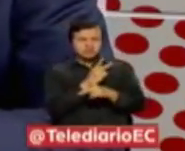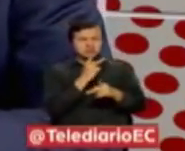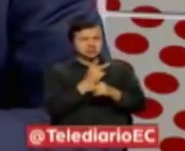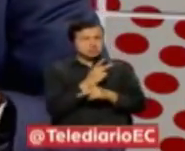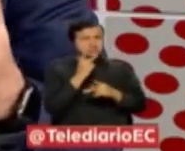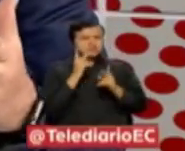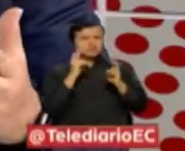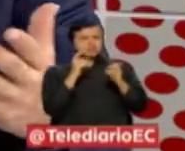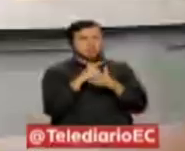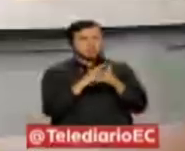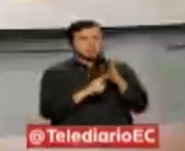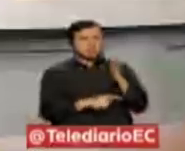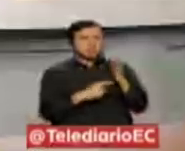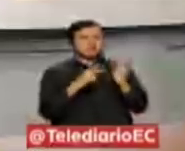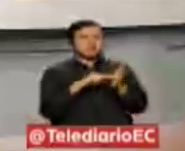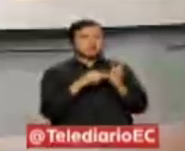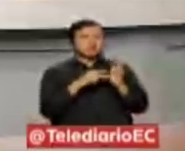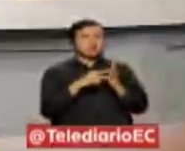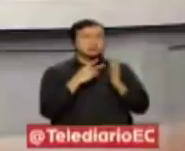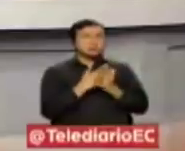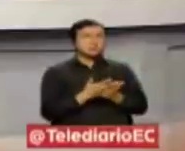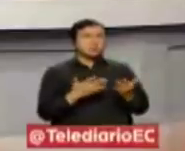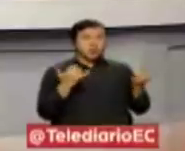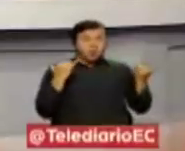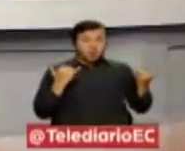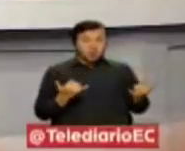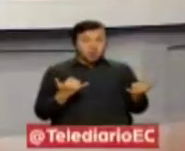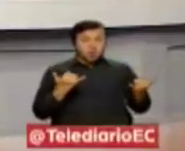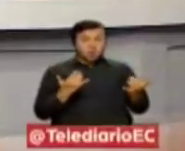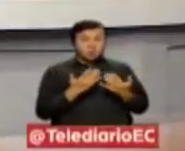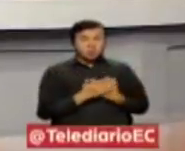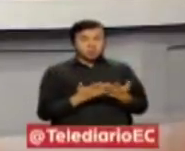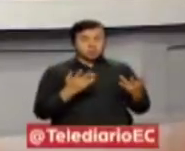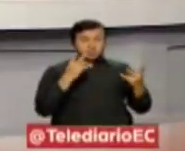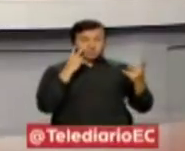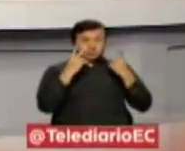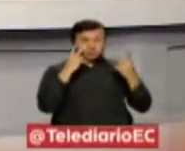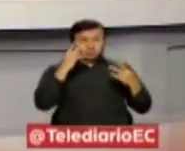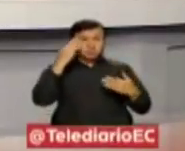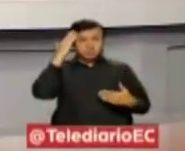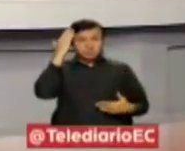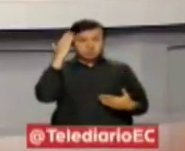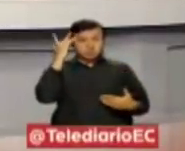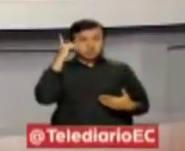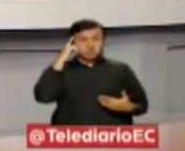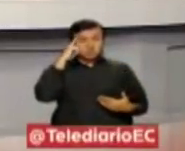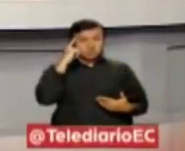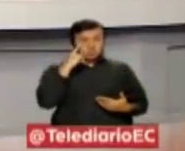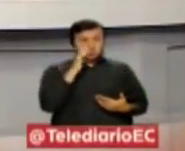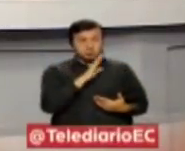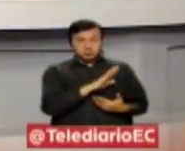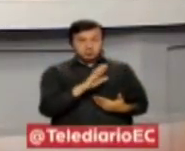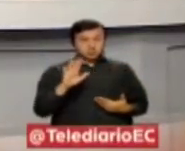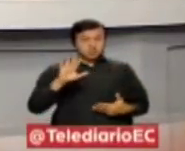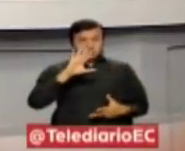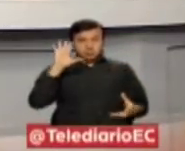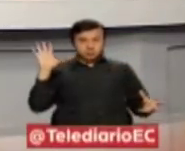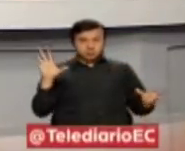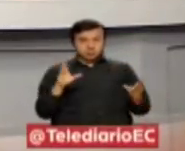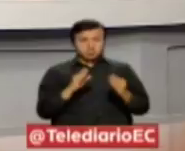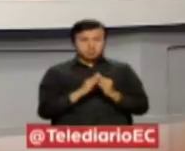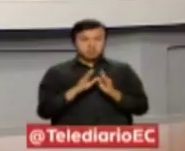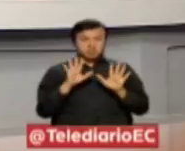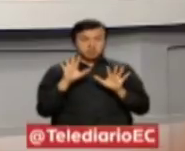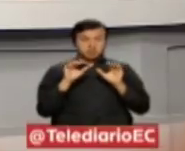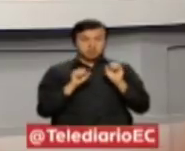política respecto de qué es lo que la actual visión política del gobierno reivindica de los últimos